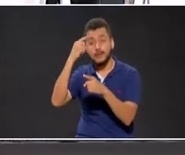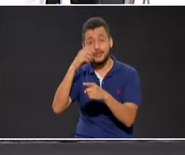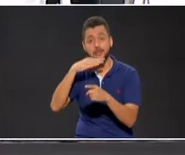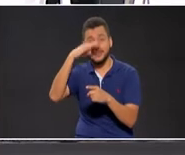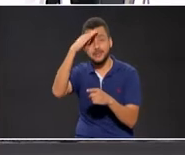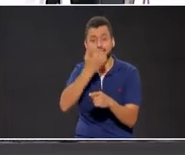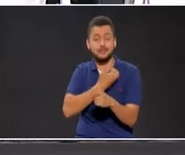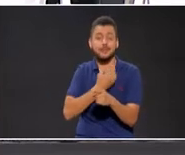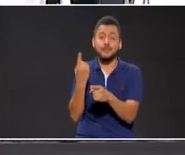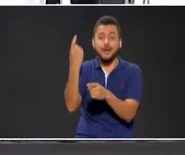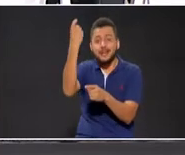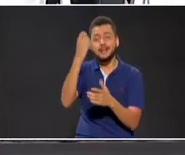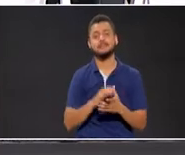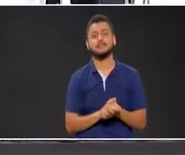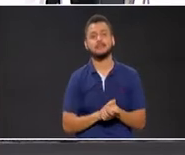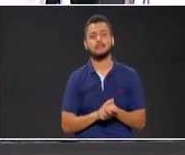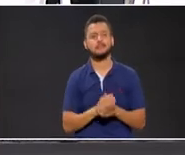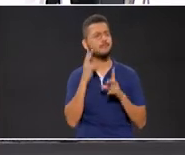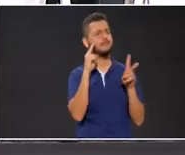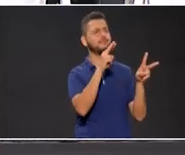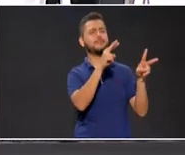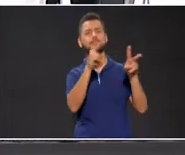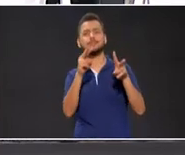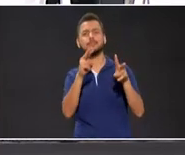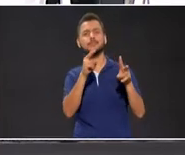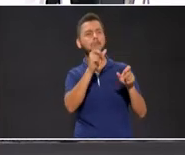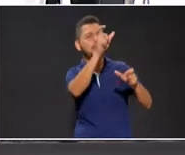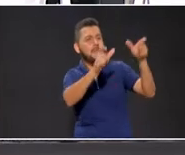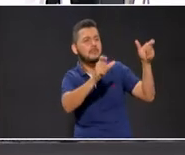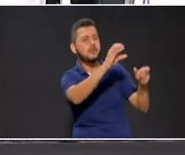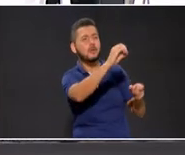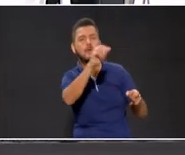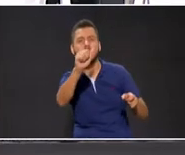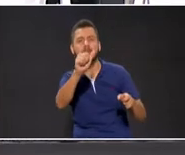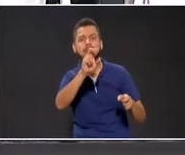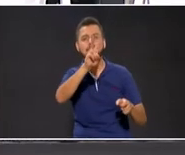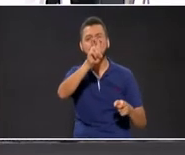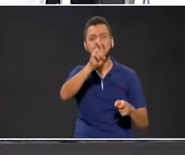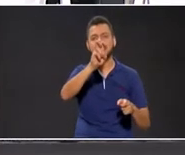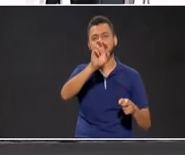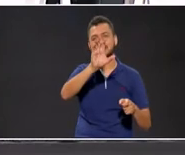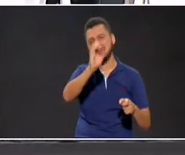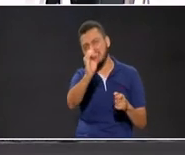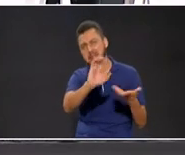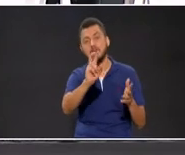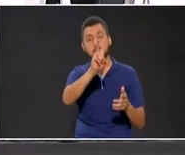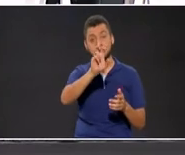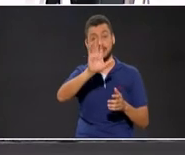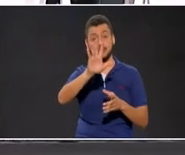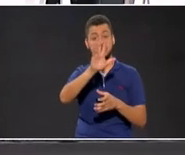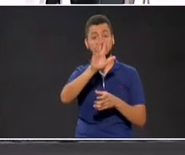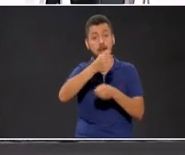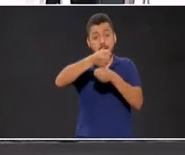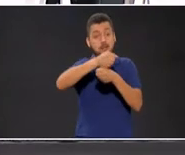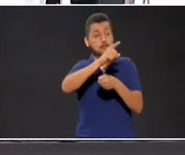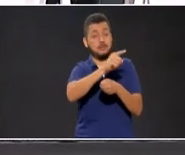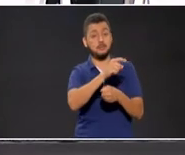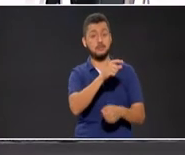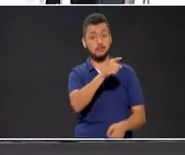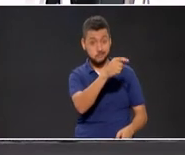momento de 70 años 75 años que no se ha jubilado y no se le da un